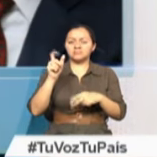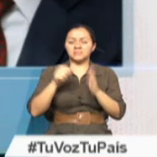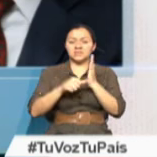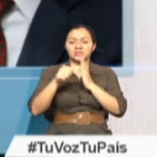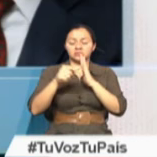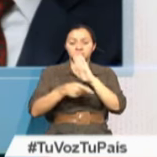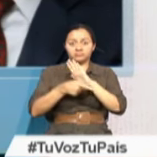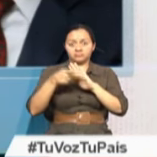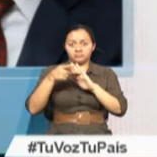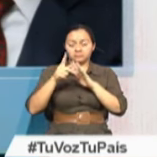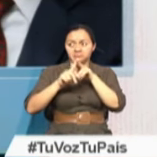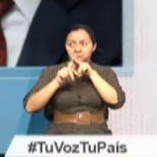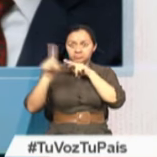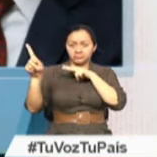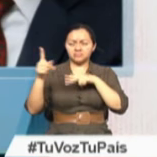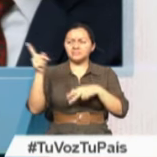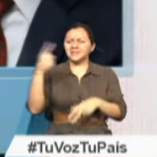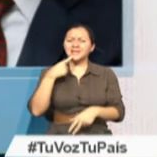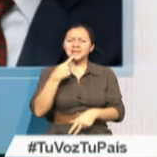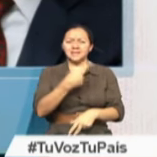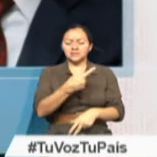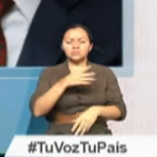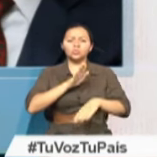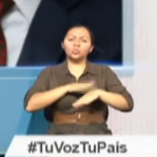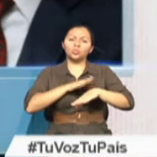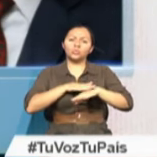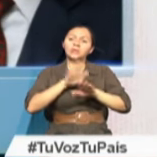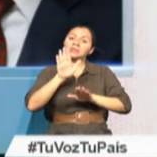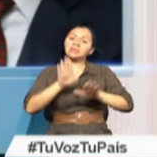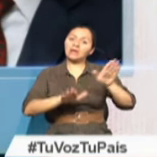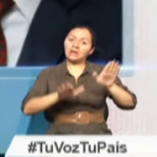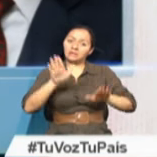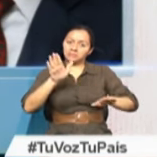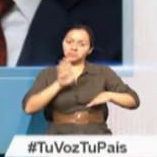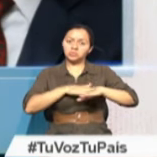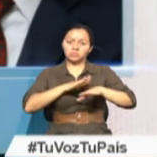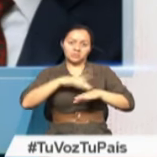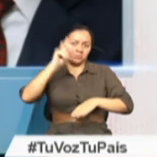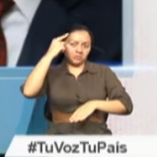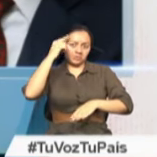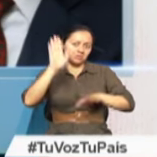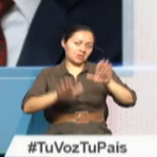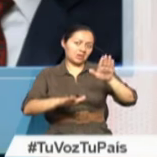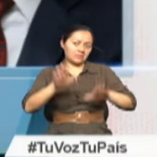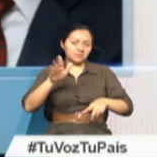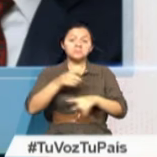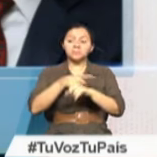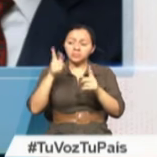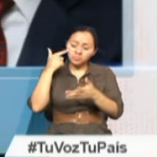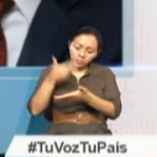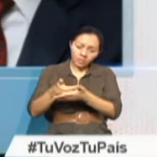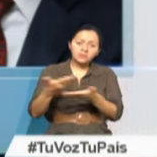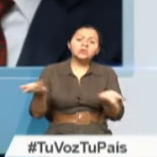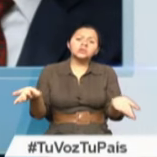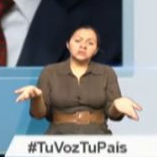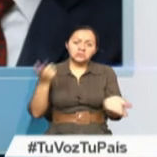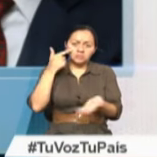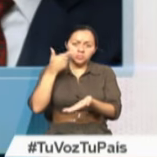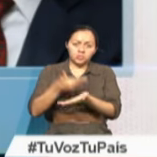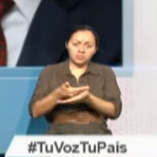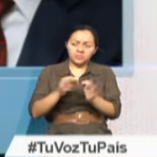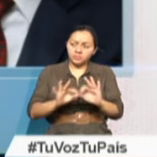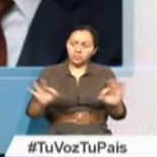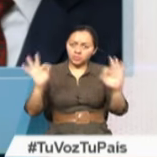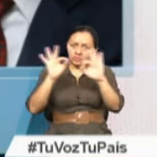eh manifiesta de que alguna culpabilidad puede haber salido del gobierno, pero no aporta, en eso es importantísimo